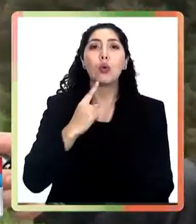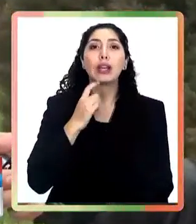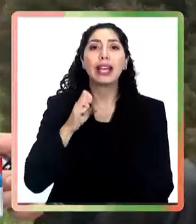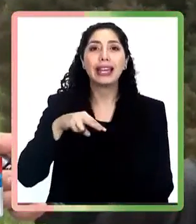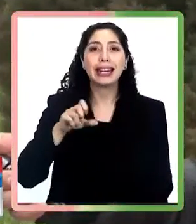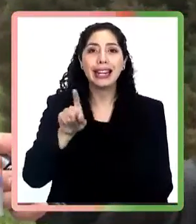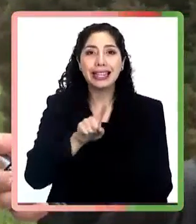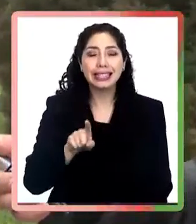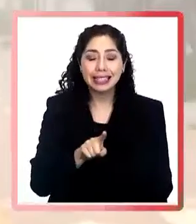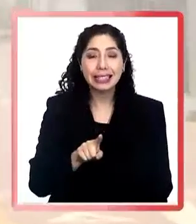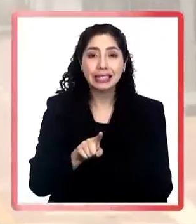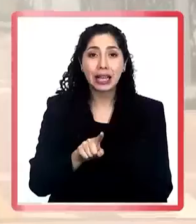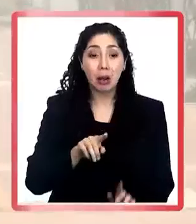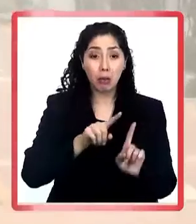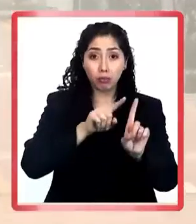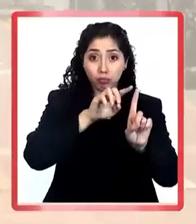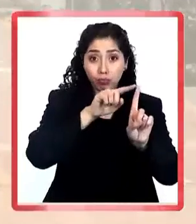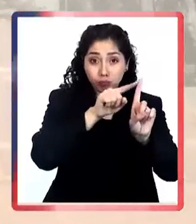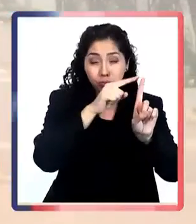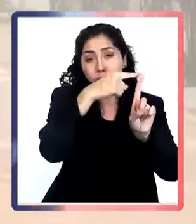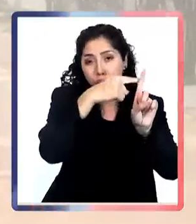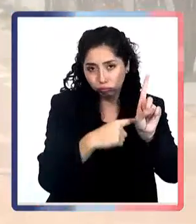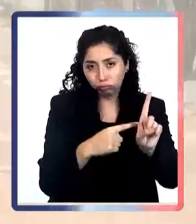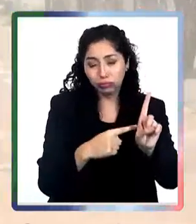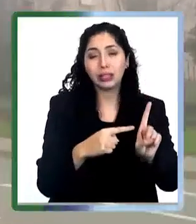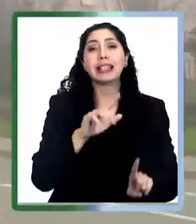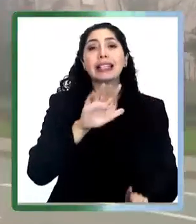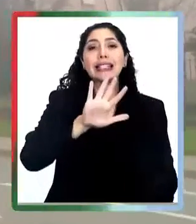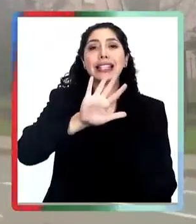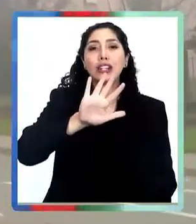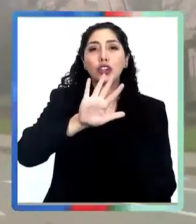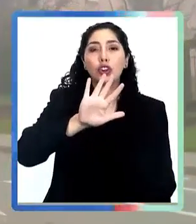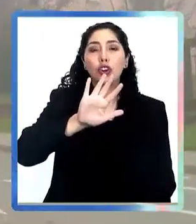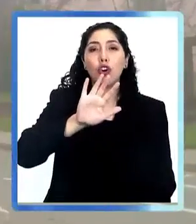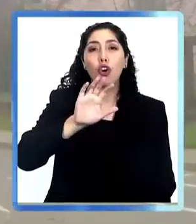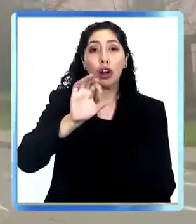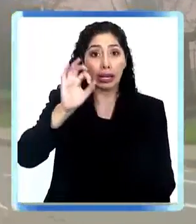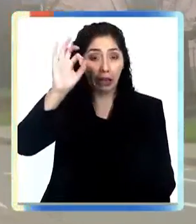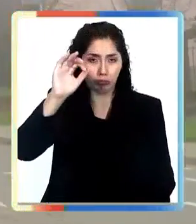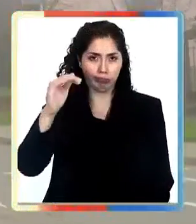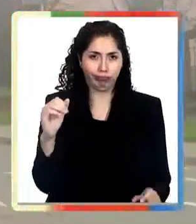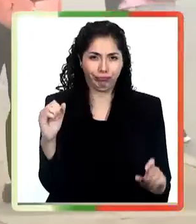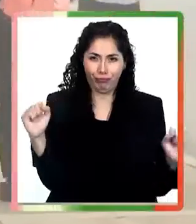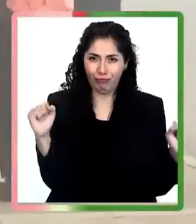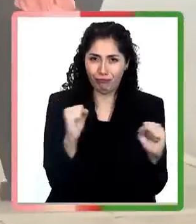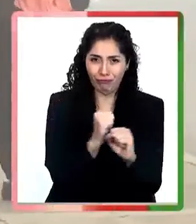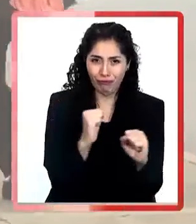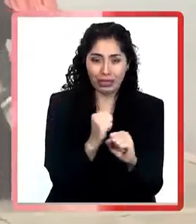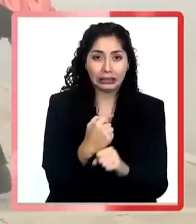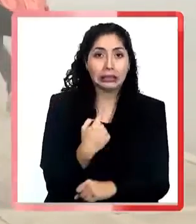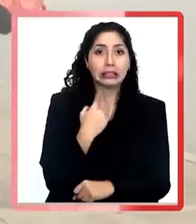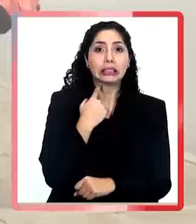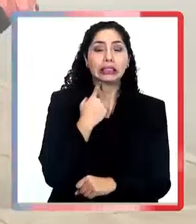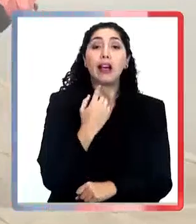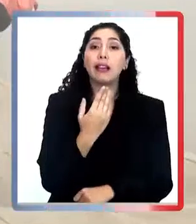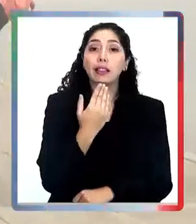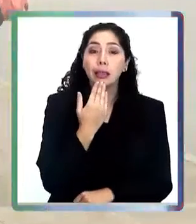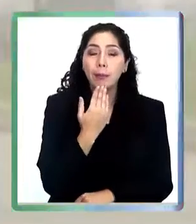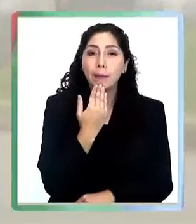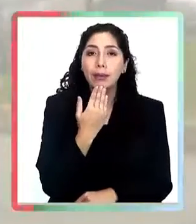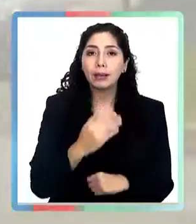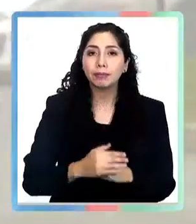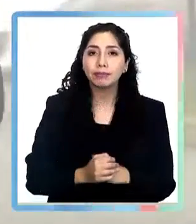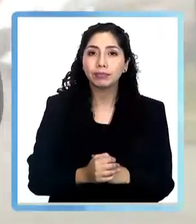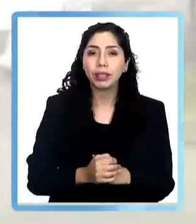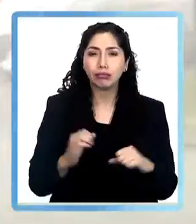cinco grados bajo cero el lugar más frío yo día del país en esta ola polar que no estaba afectando y la otra condición que tenía